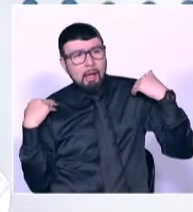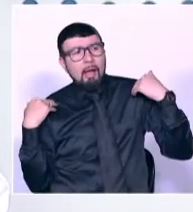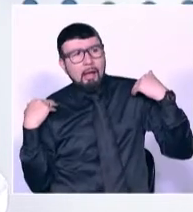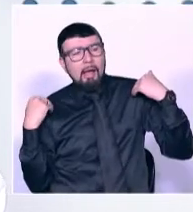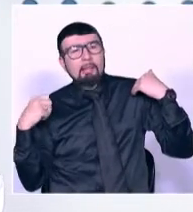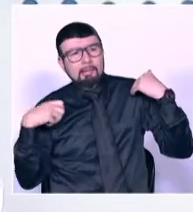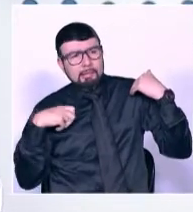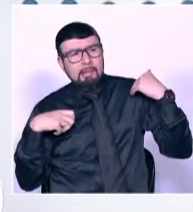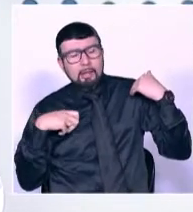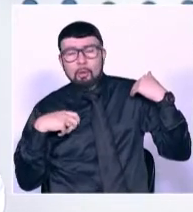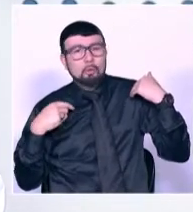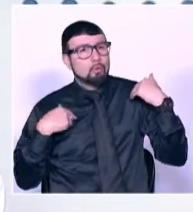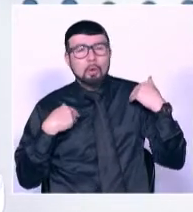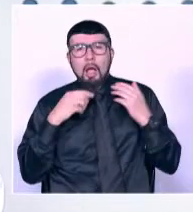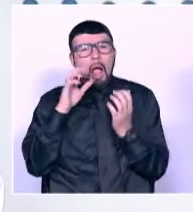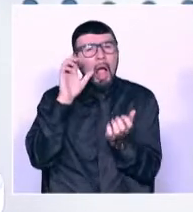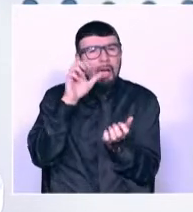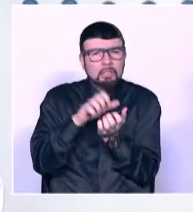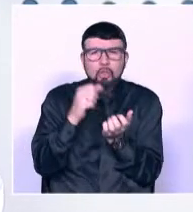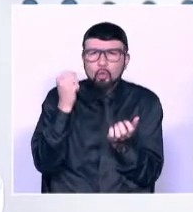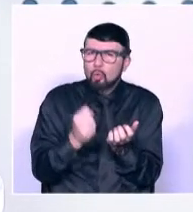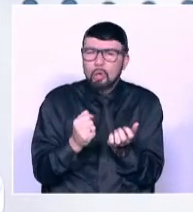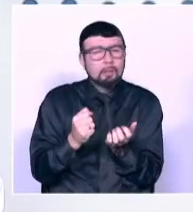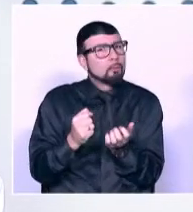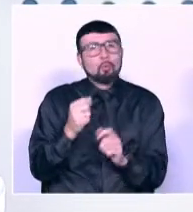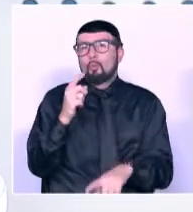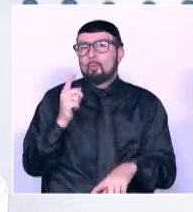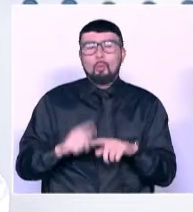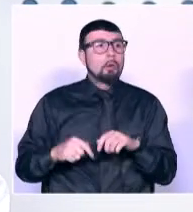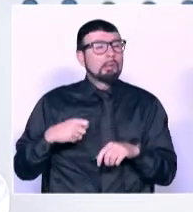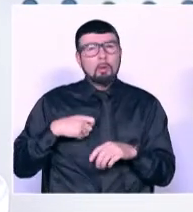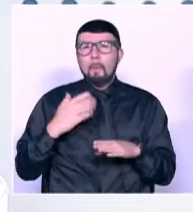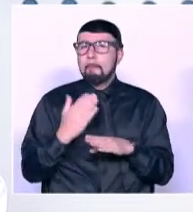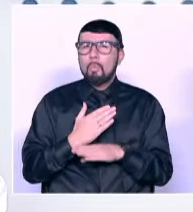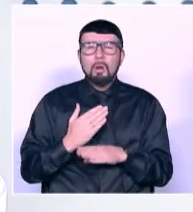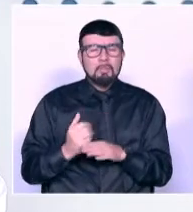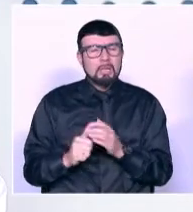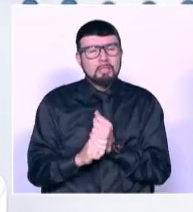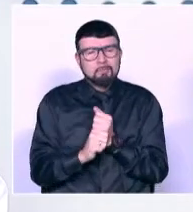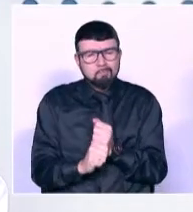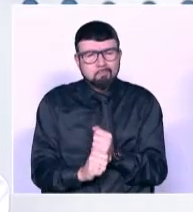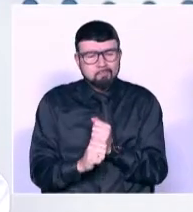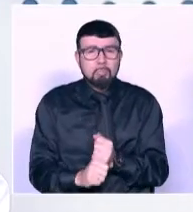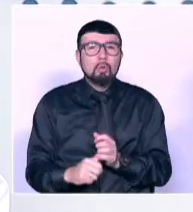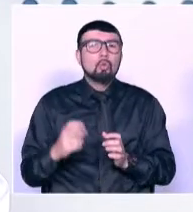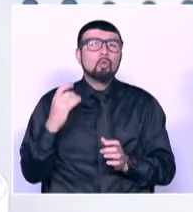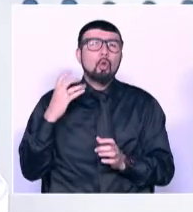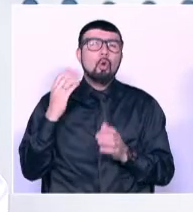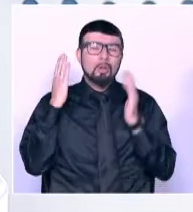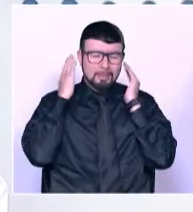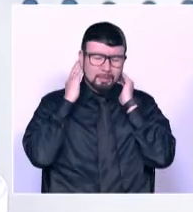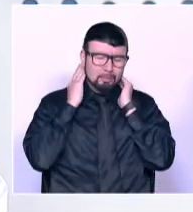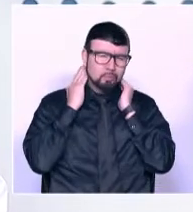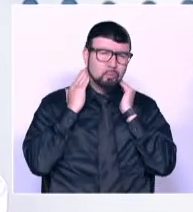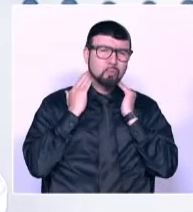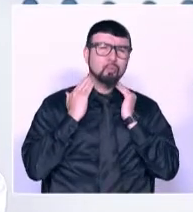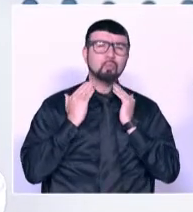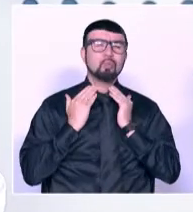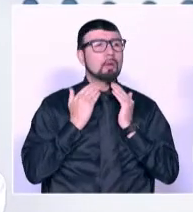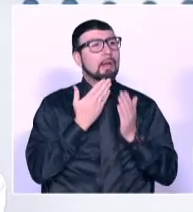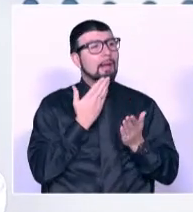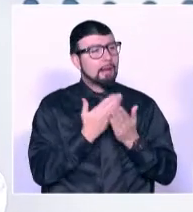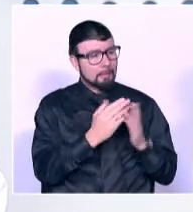otro y no puedo morder cosas duras y tengo muchos problemas de estreñimiento y dolor de cuello. Gracias por la